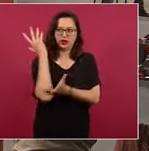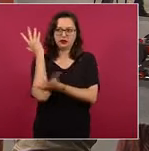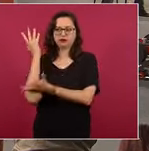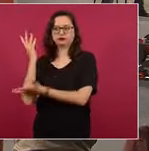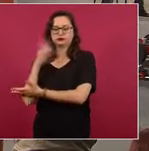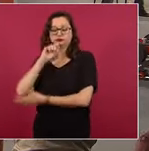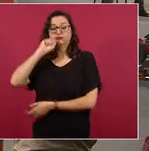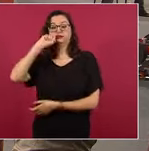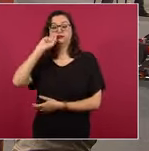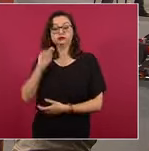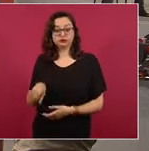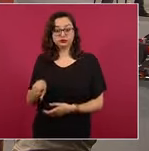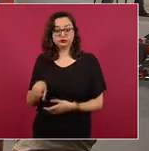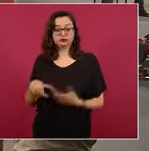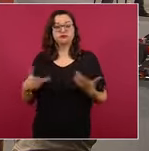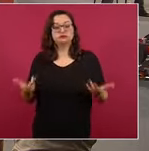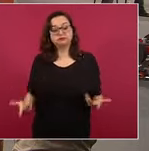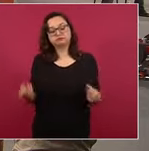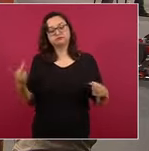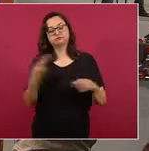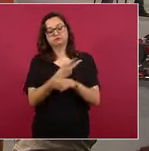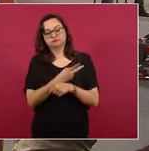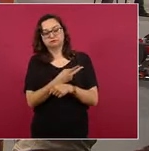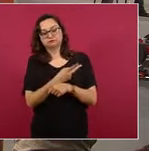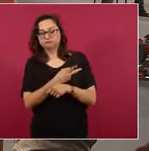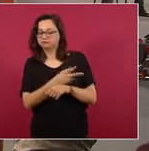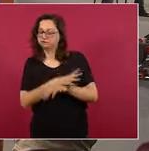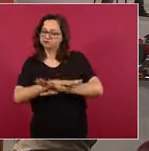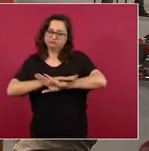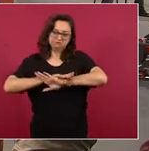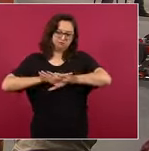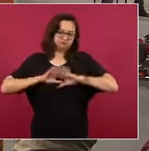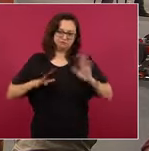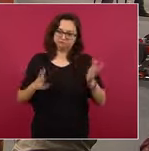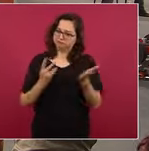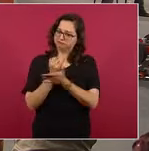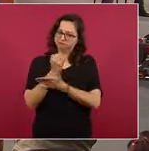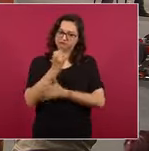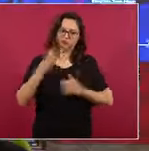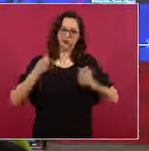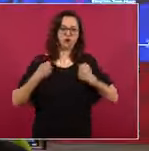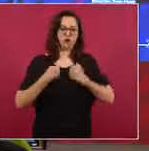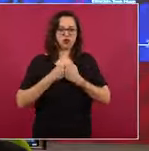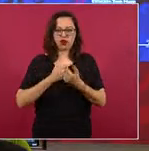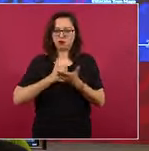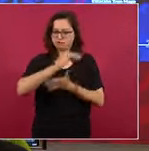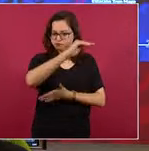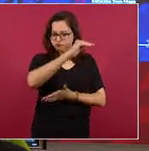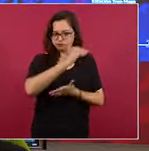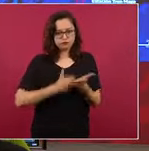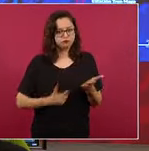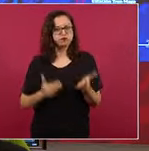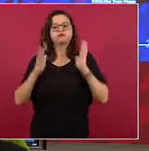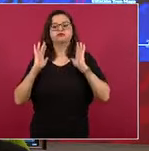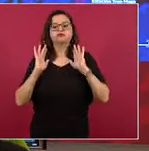a la definición y al acuerdo. Sin embargo, todavía